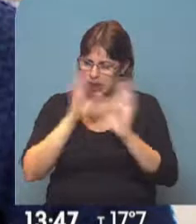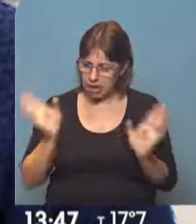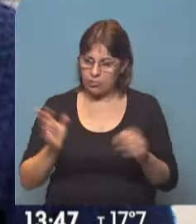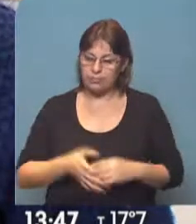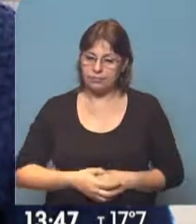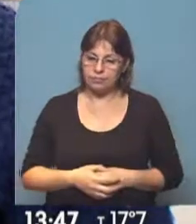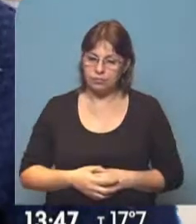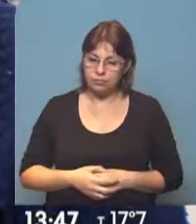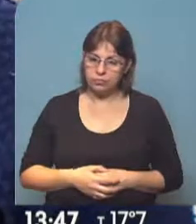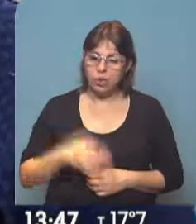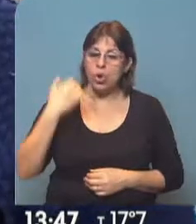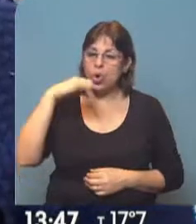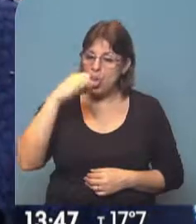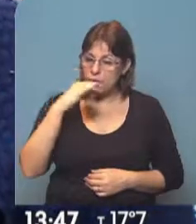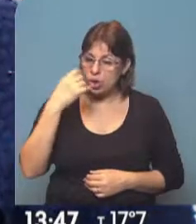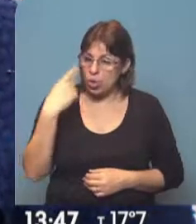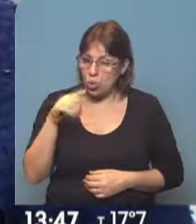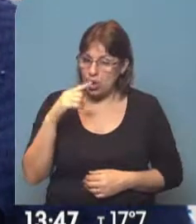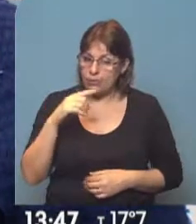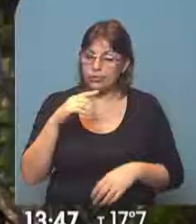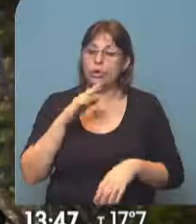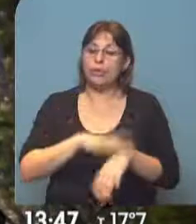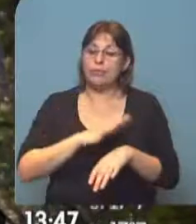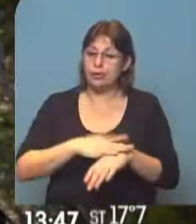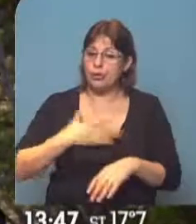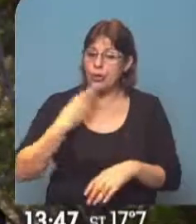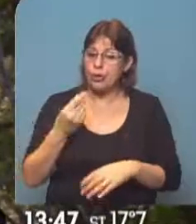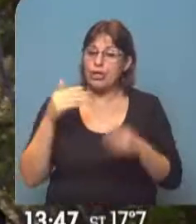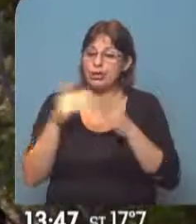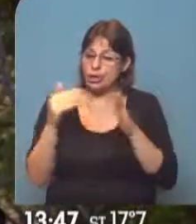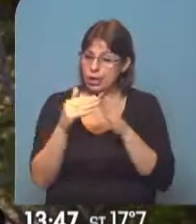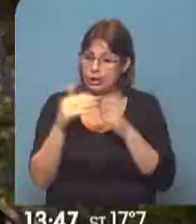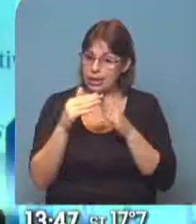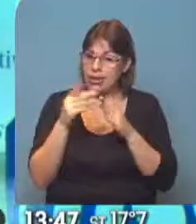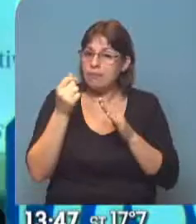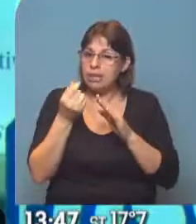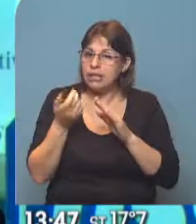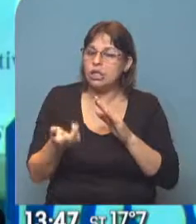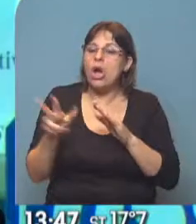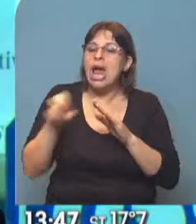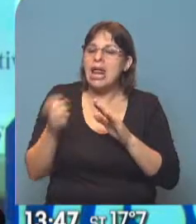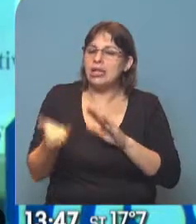que la comisión, una vez que esté a cargo del propietario, no va a elevar el precio de los alquileres.